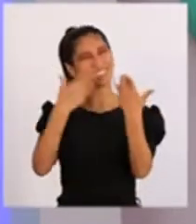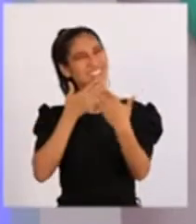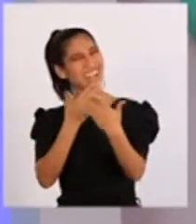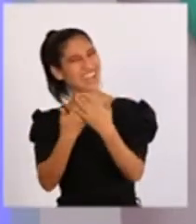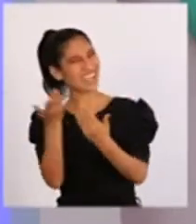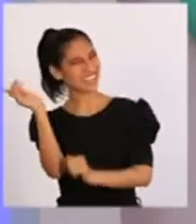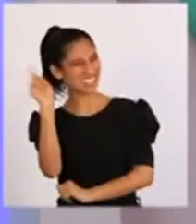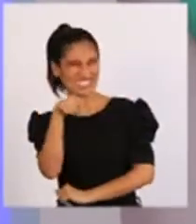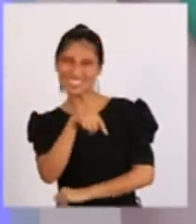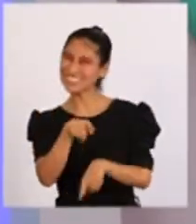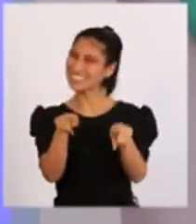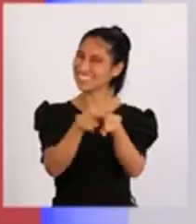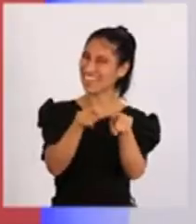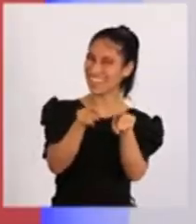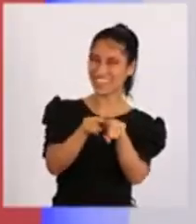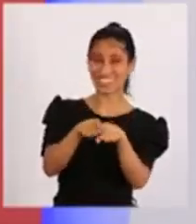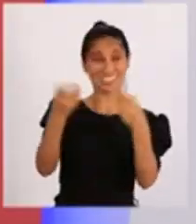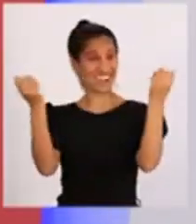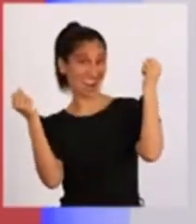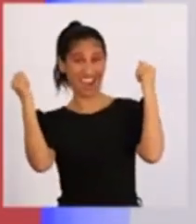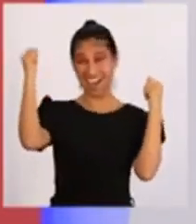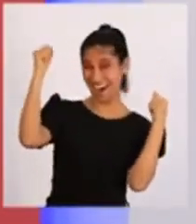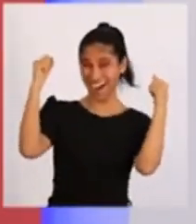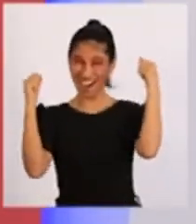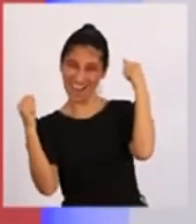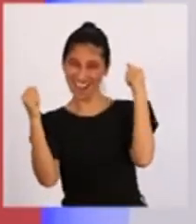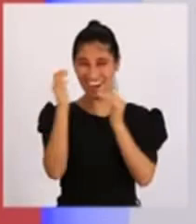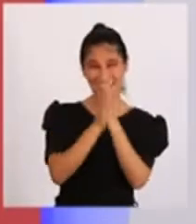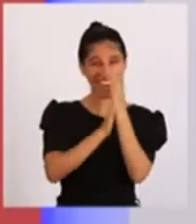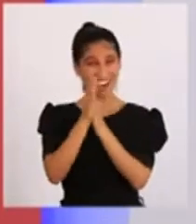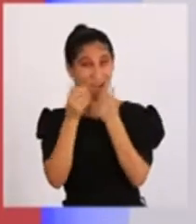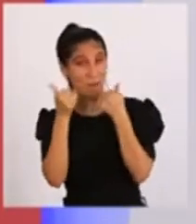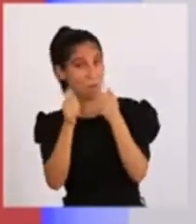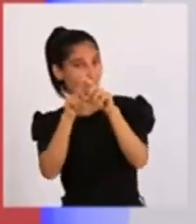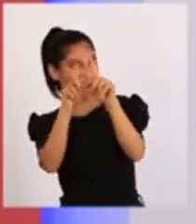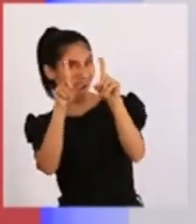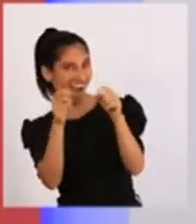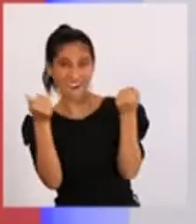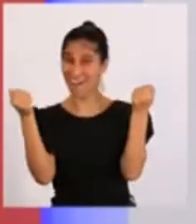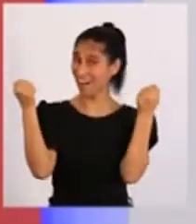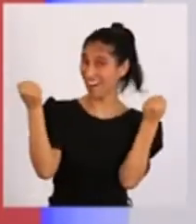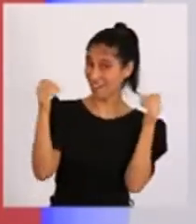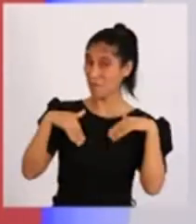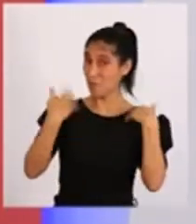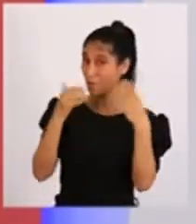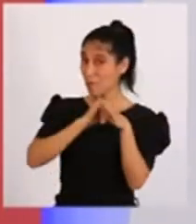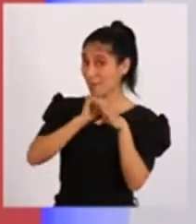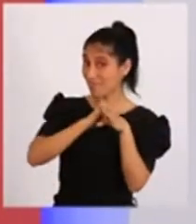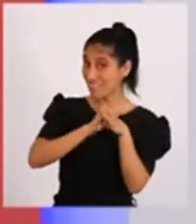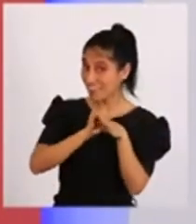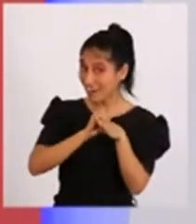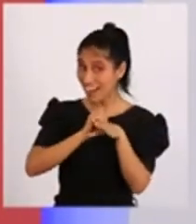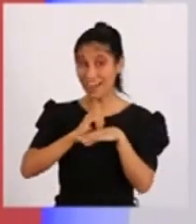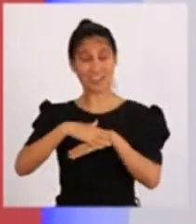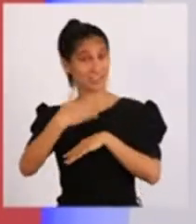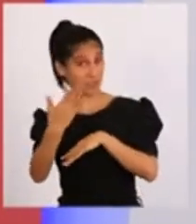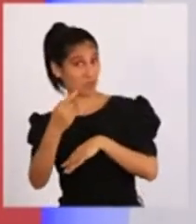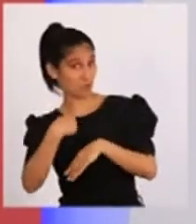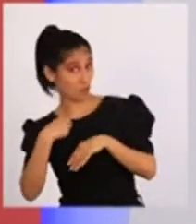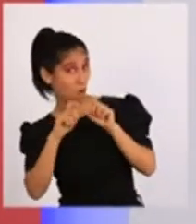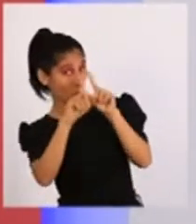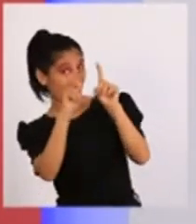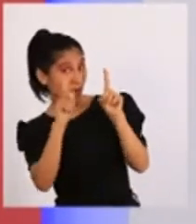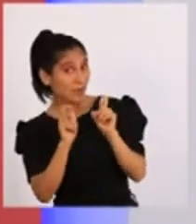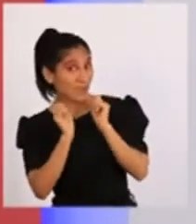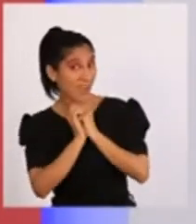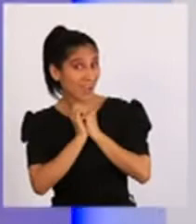thank you for the invitation. Muy buena entrevista. ¿Puedo practicar y hacer la parte del entrevistador, o